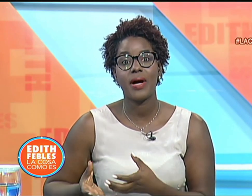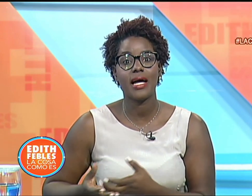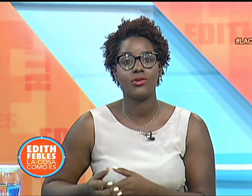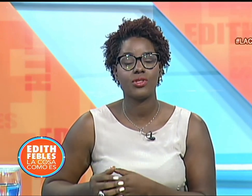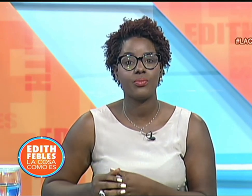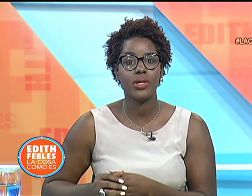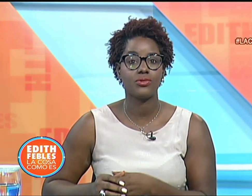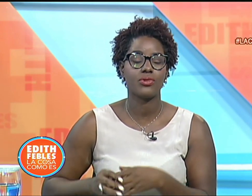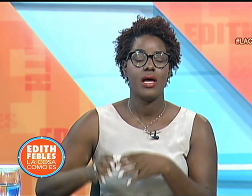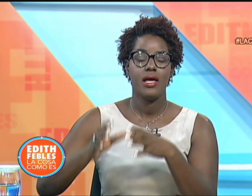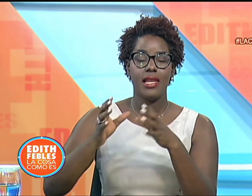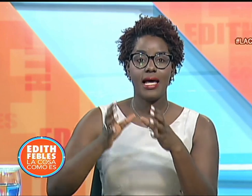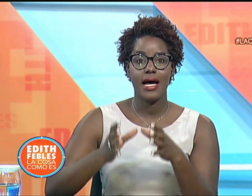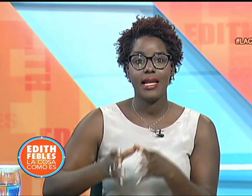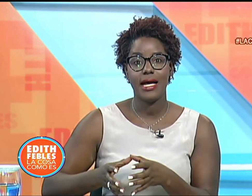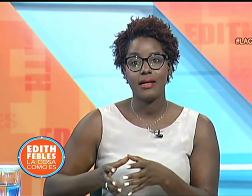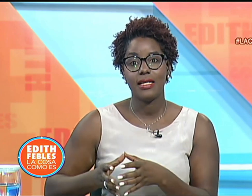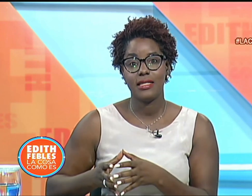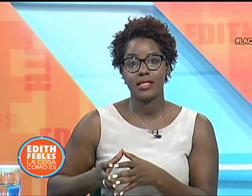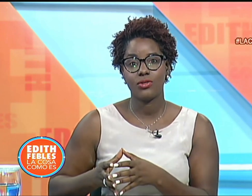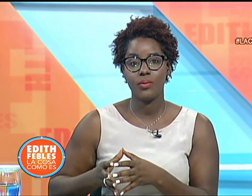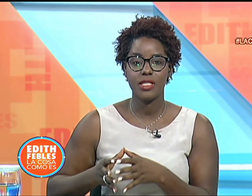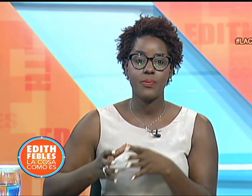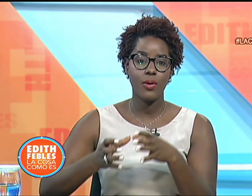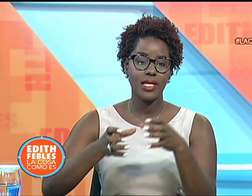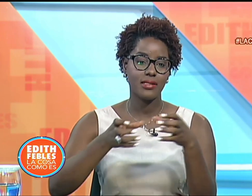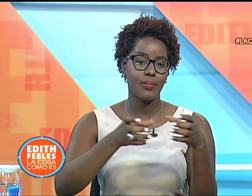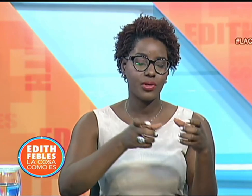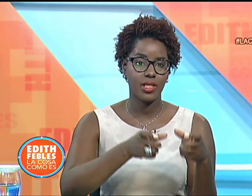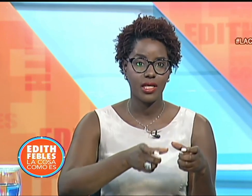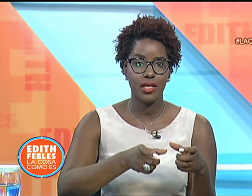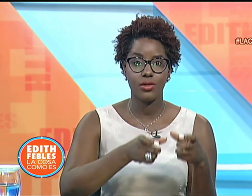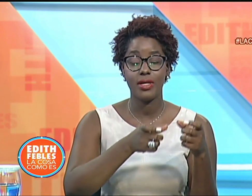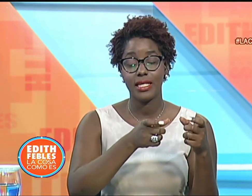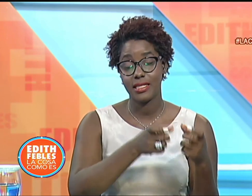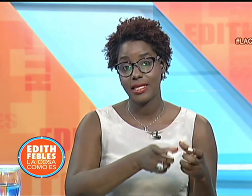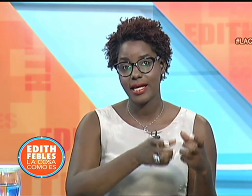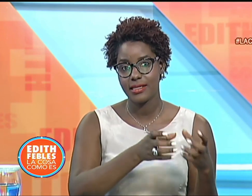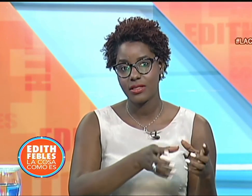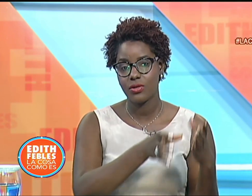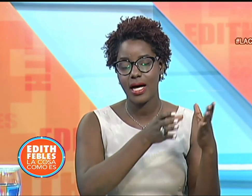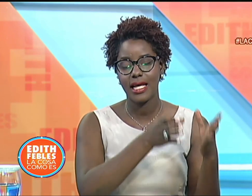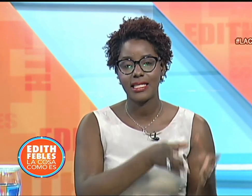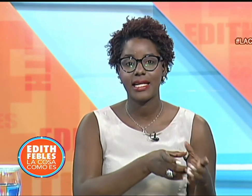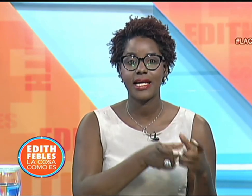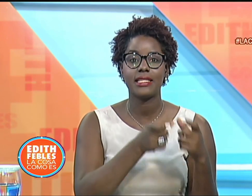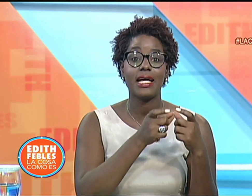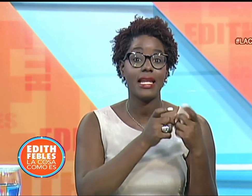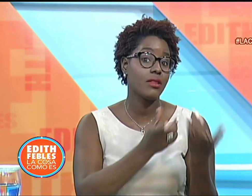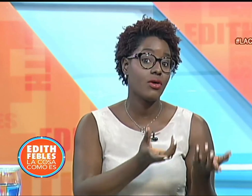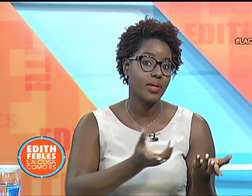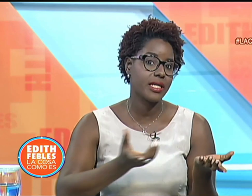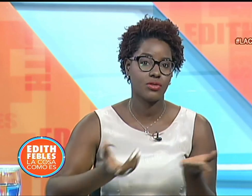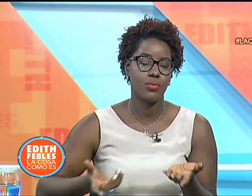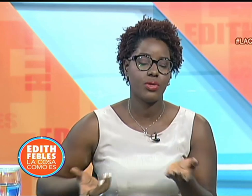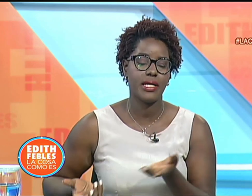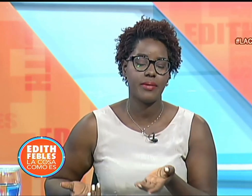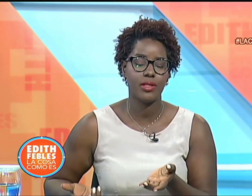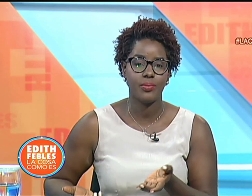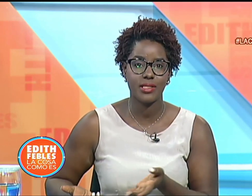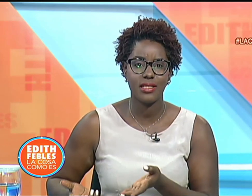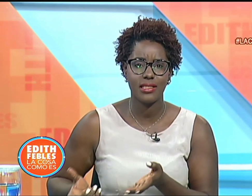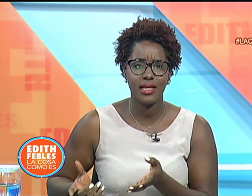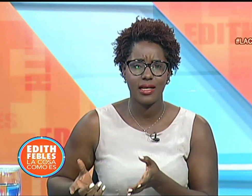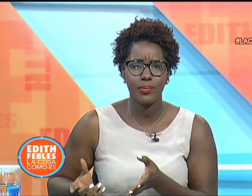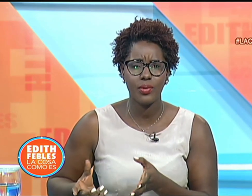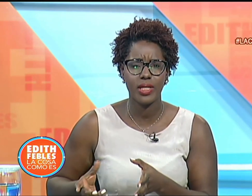más pagan los impuestos. El sector más pobre está protegido, el que tiene acceso a la tarjeta, la doble, que es como la ha llamado